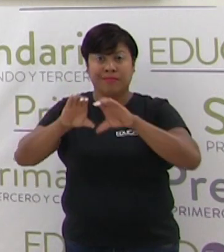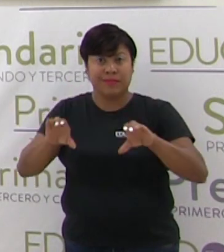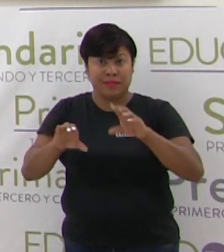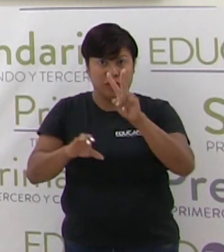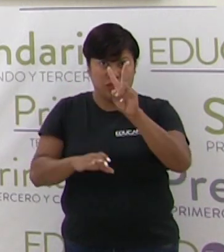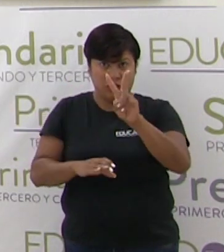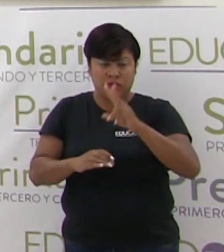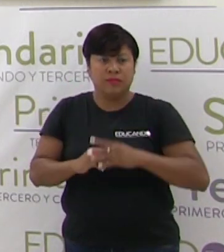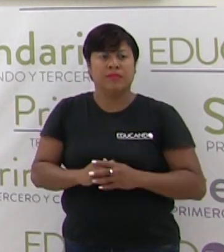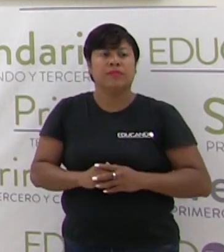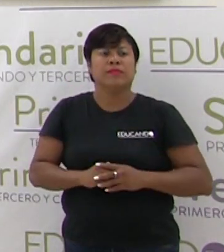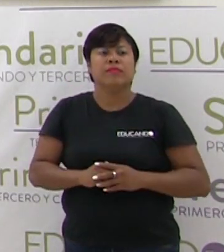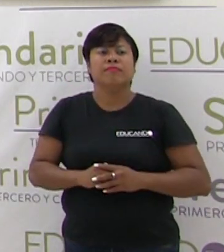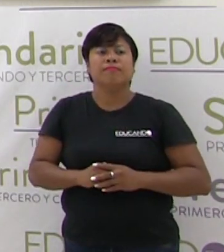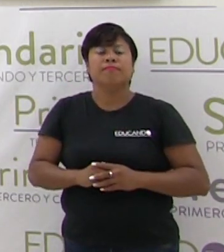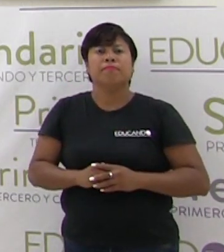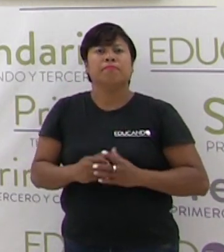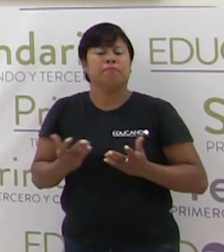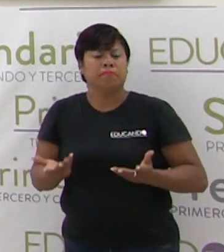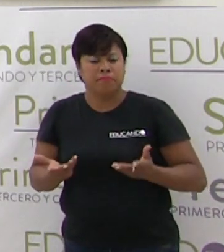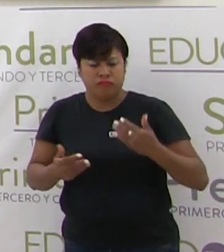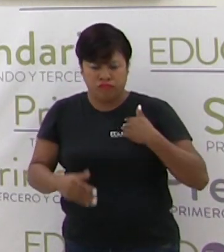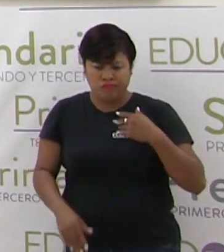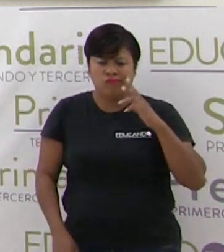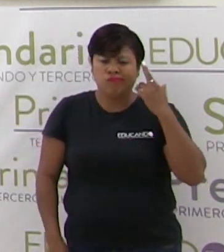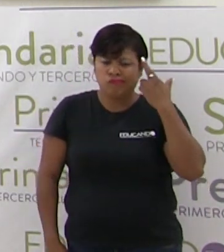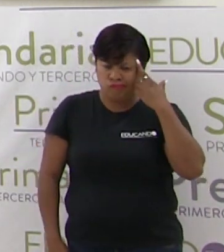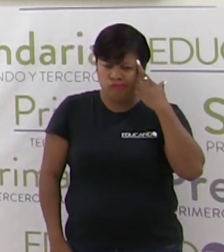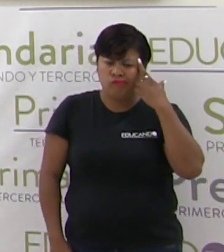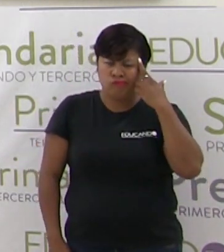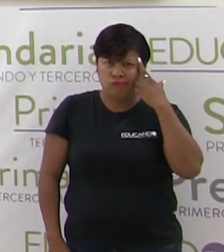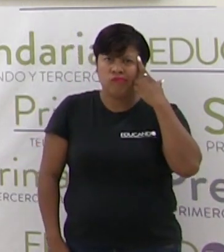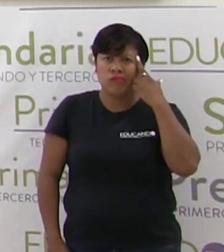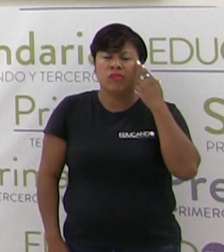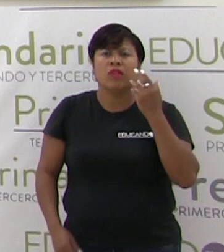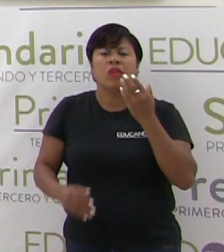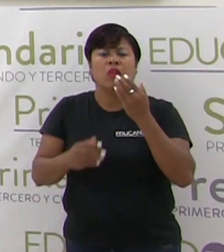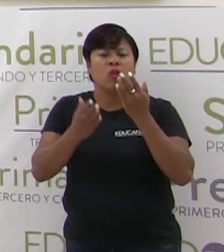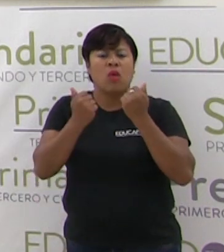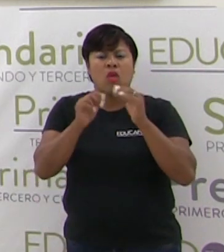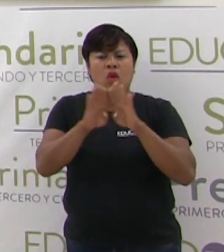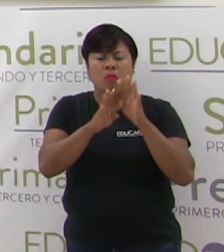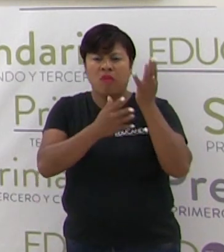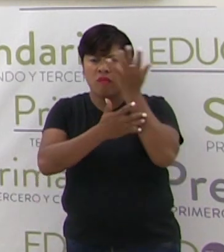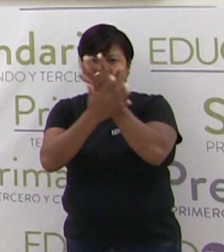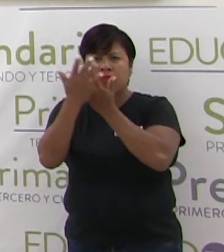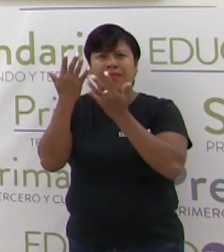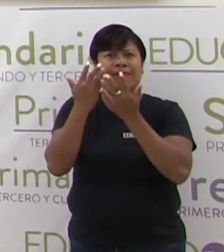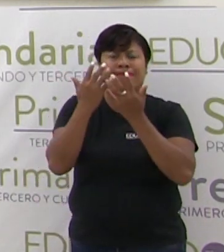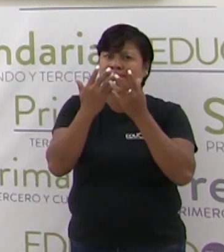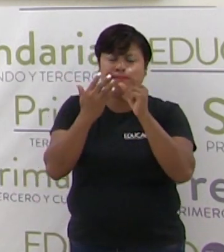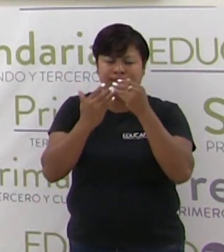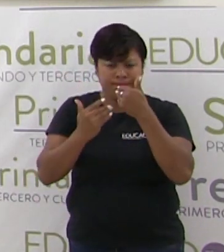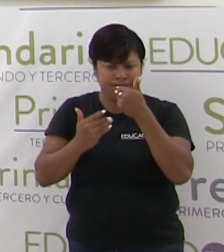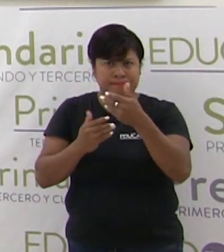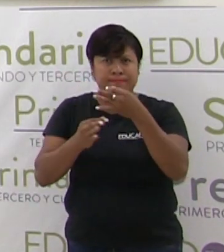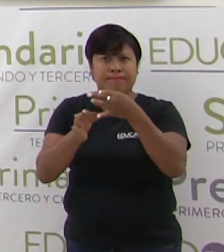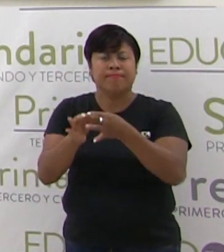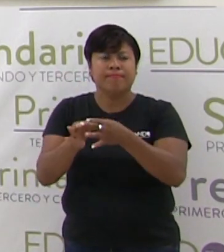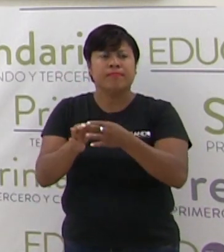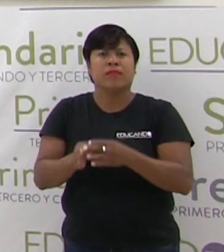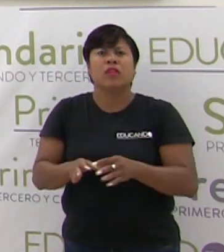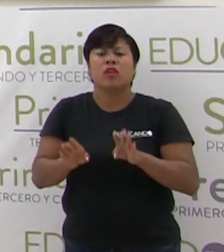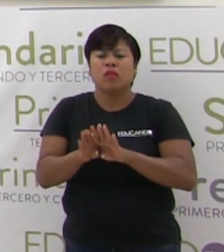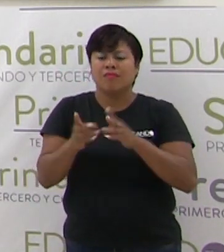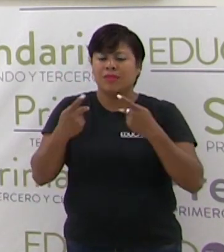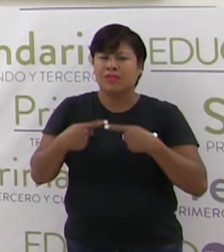estructura. Y si yo recuerdo, no había como una conclusión, era más bien una conclusión